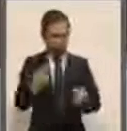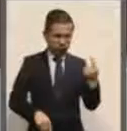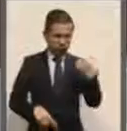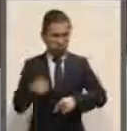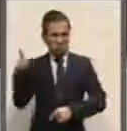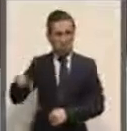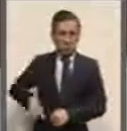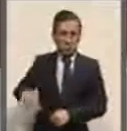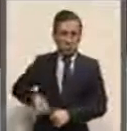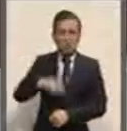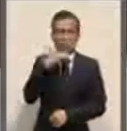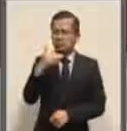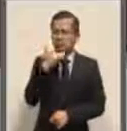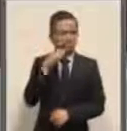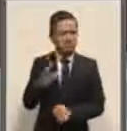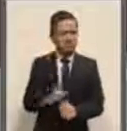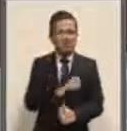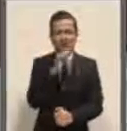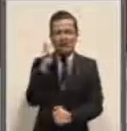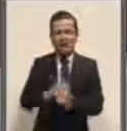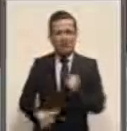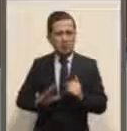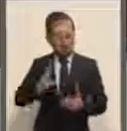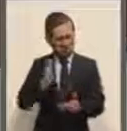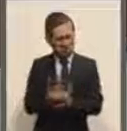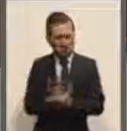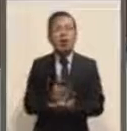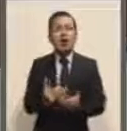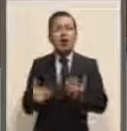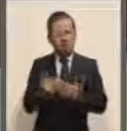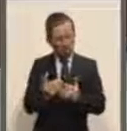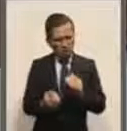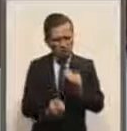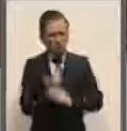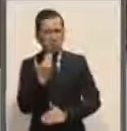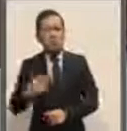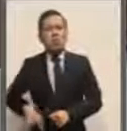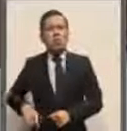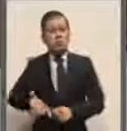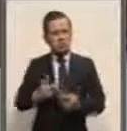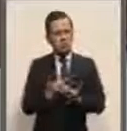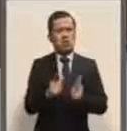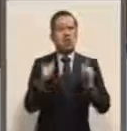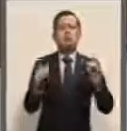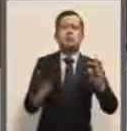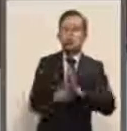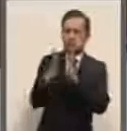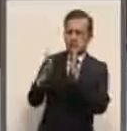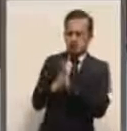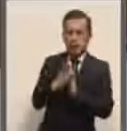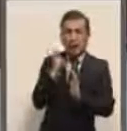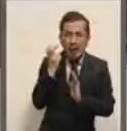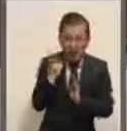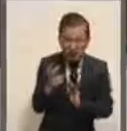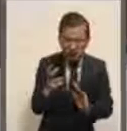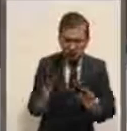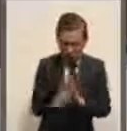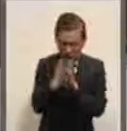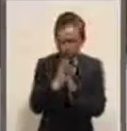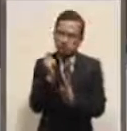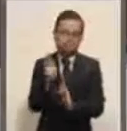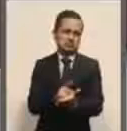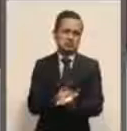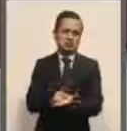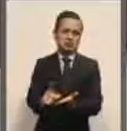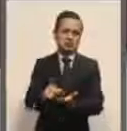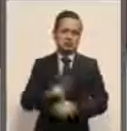corrupto para pasar a un Estado democrático donde gozar de la democracia participativa será un derecho. Con